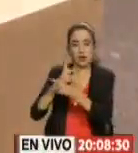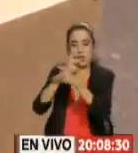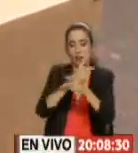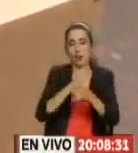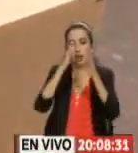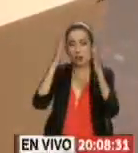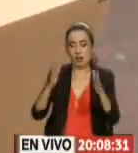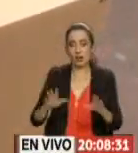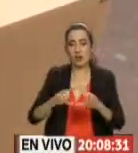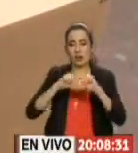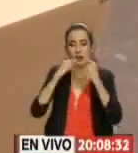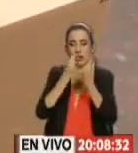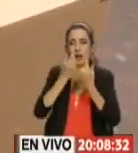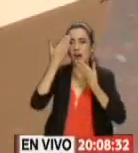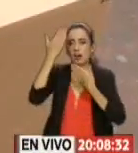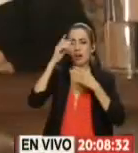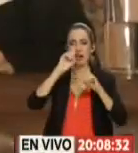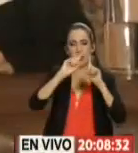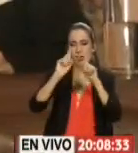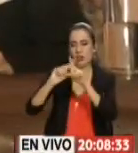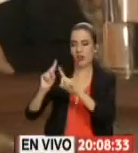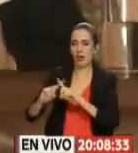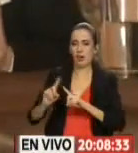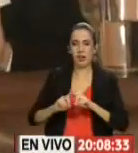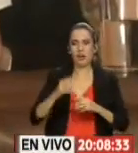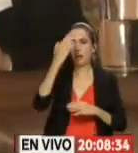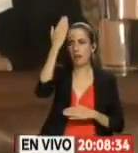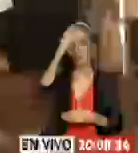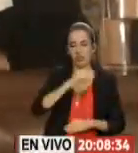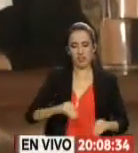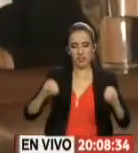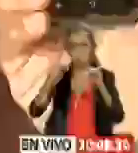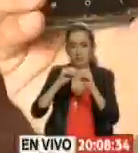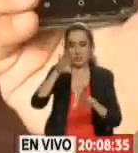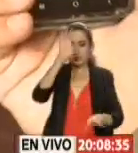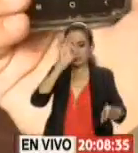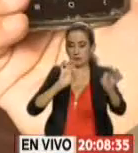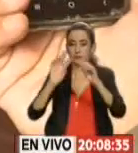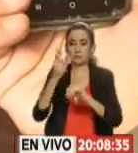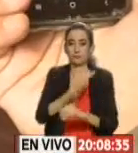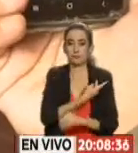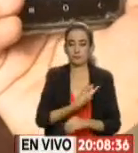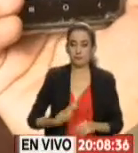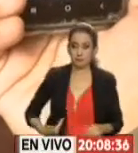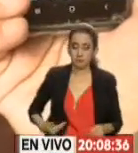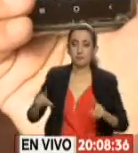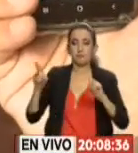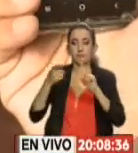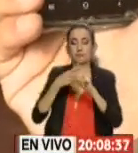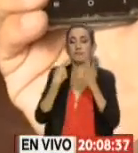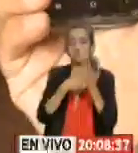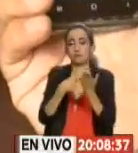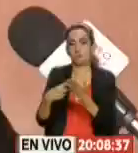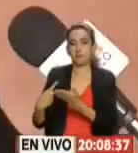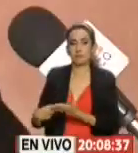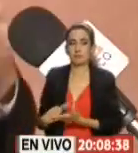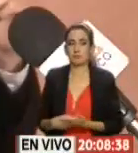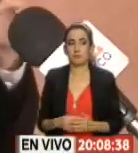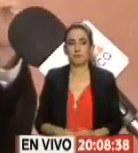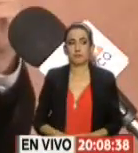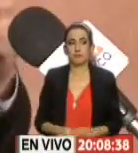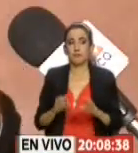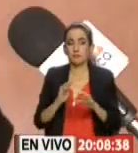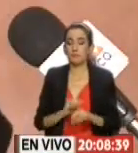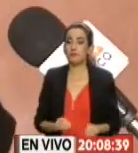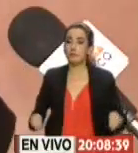fuerzas políticas. El alcalde electo deberá analizar y sumar mayoría para la elección de vicealcalde como primer trabajo del Consejo en pleno. Las